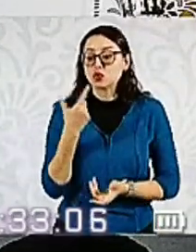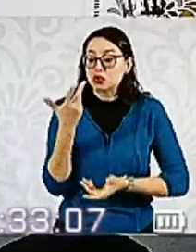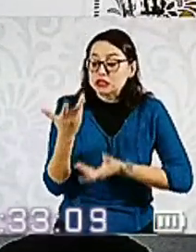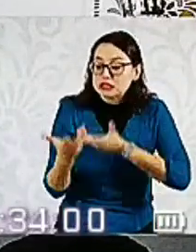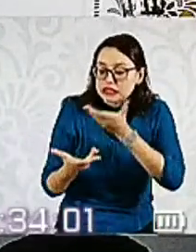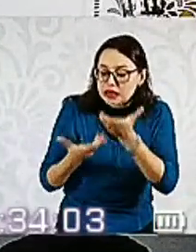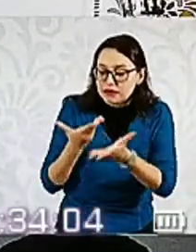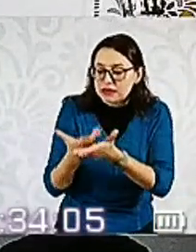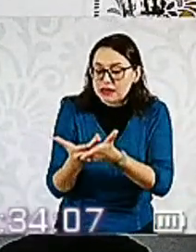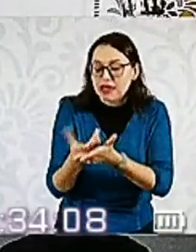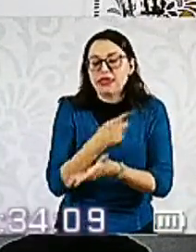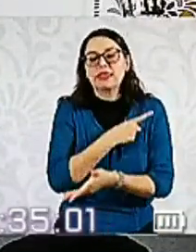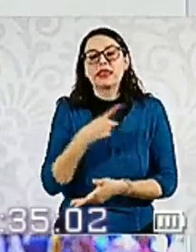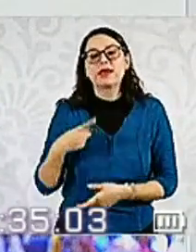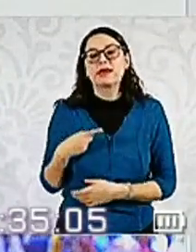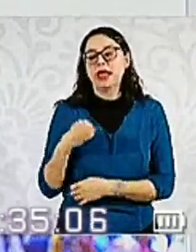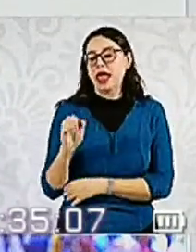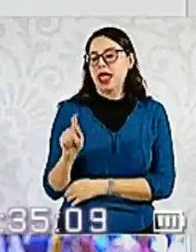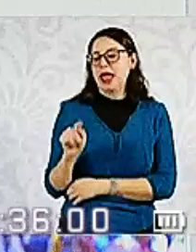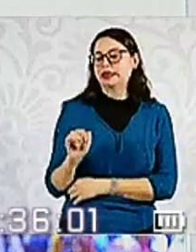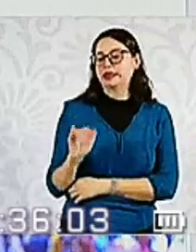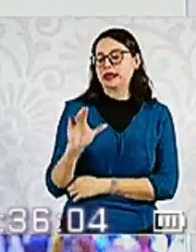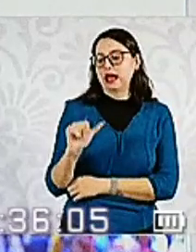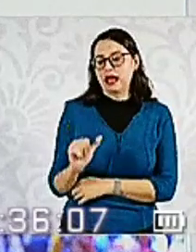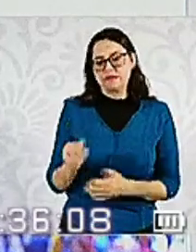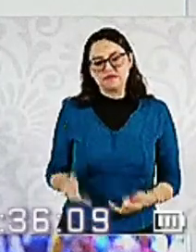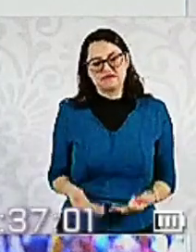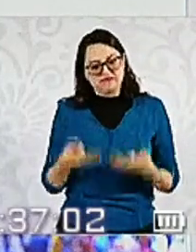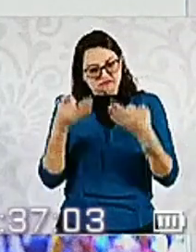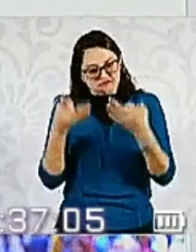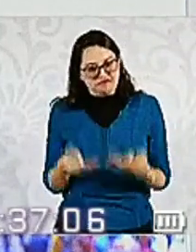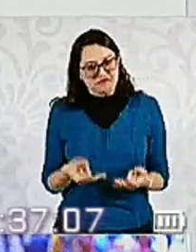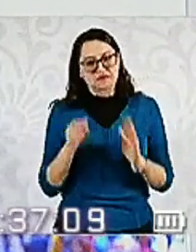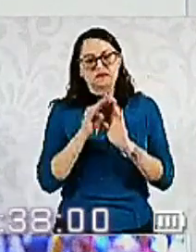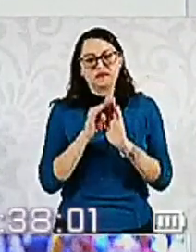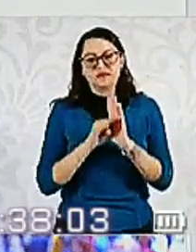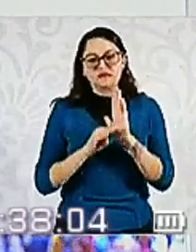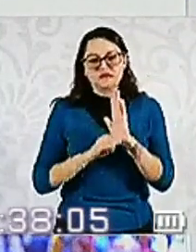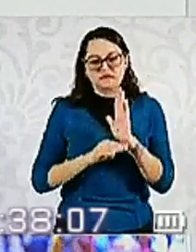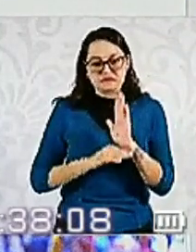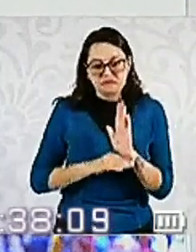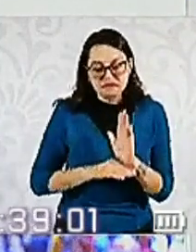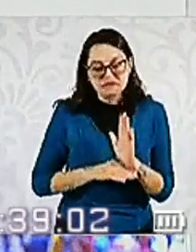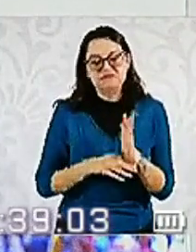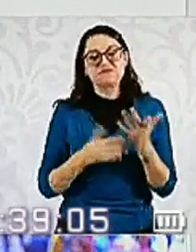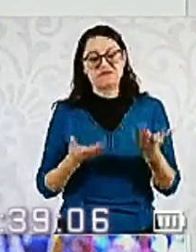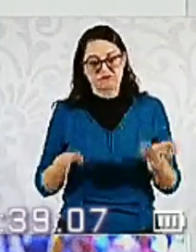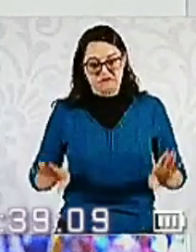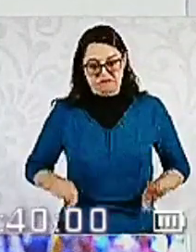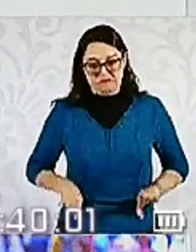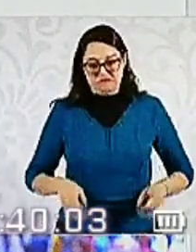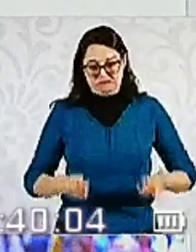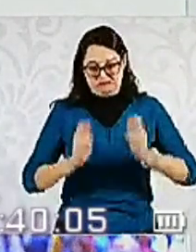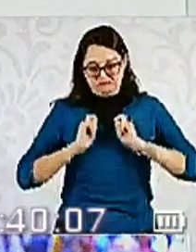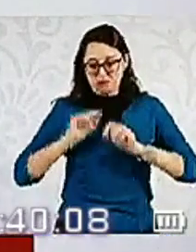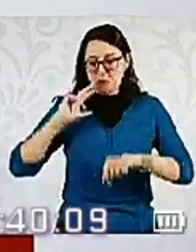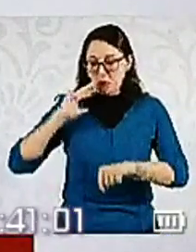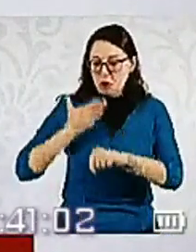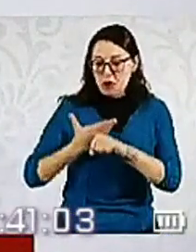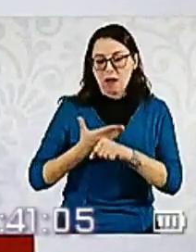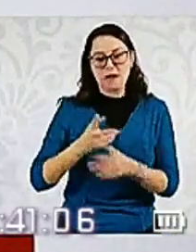la formación ética y de integridad del servicio público para tener esa mística, esa vocación y esos principios y